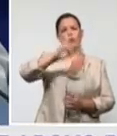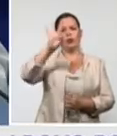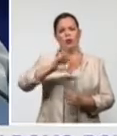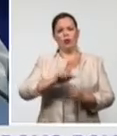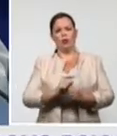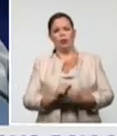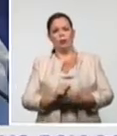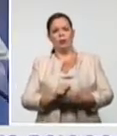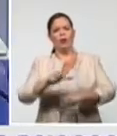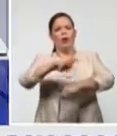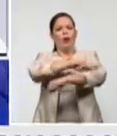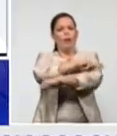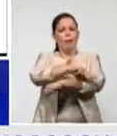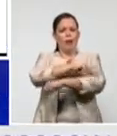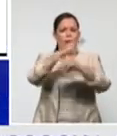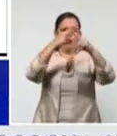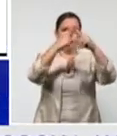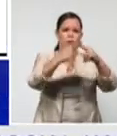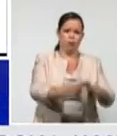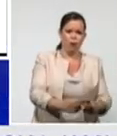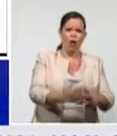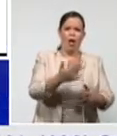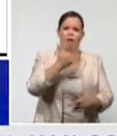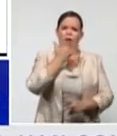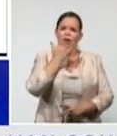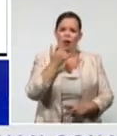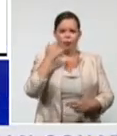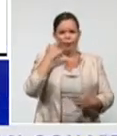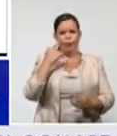afectados, y no sé si Lilian tendrá